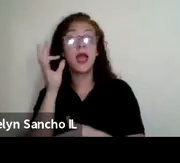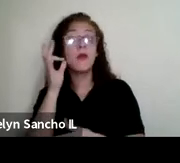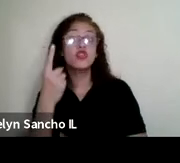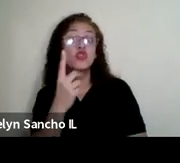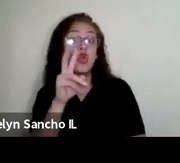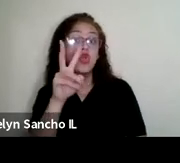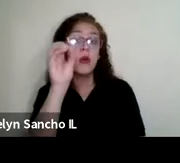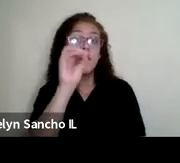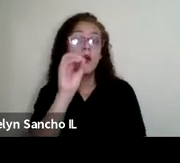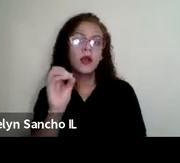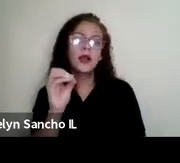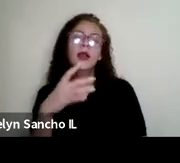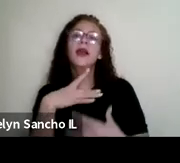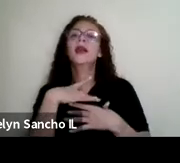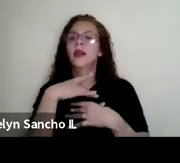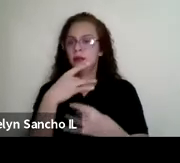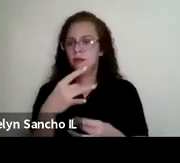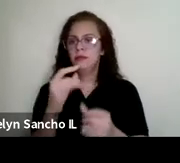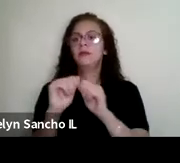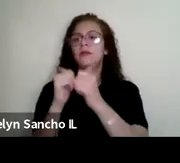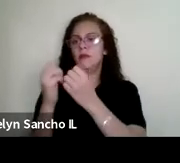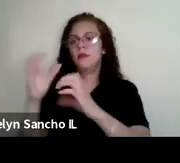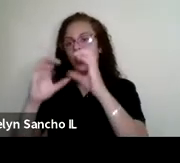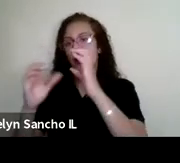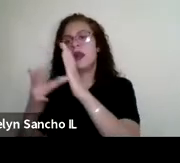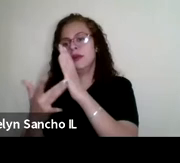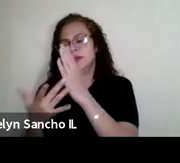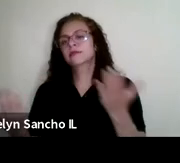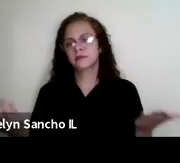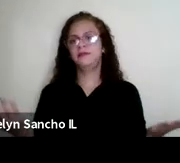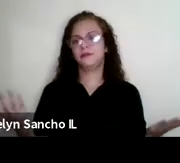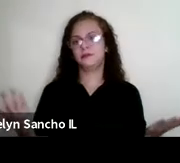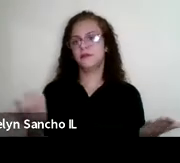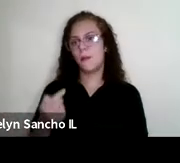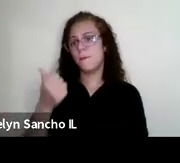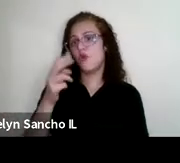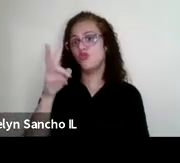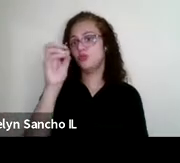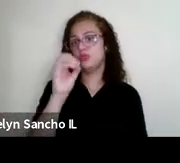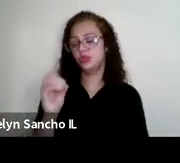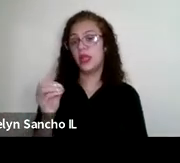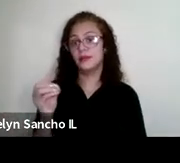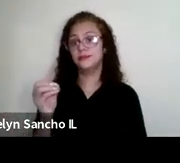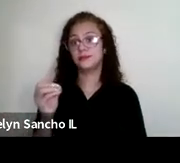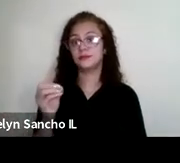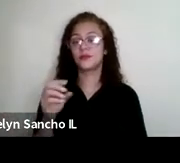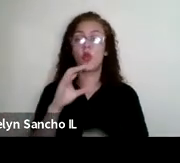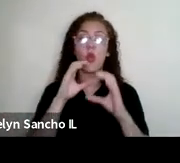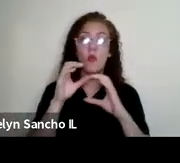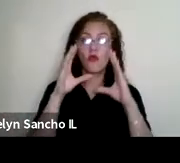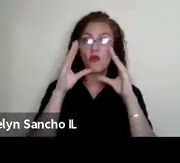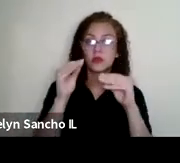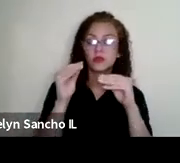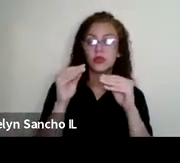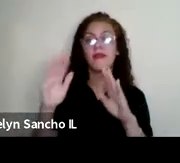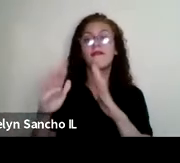un 2% les interesa el área de ciencia, el área de las tecnologías digitales o tecnologías de información y comunicación,